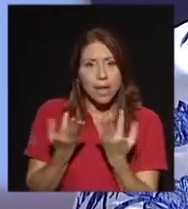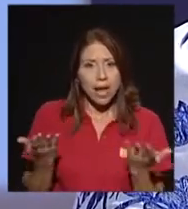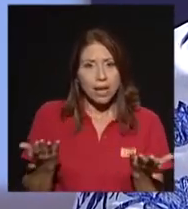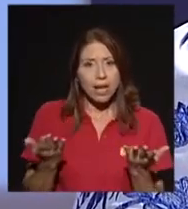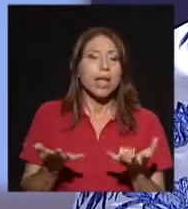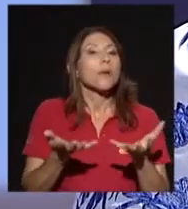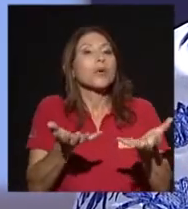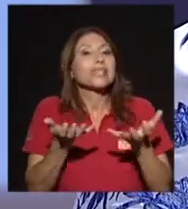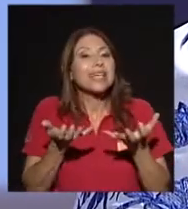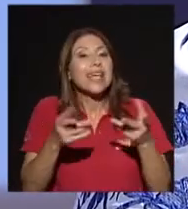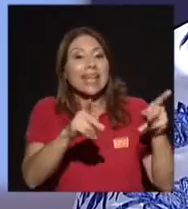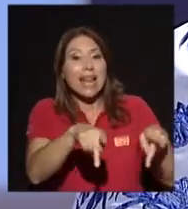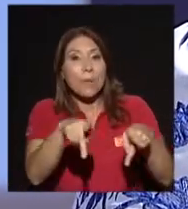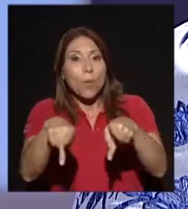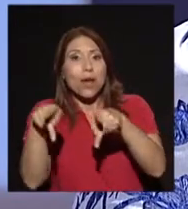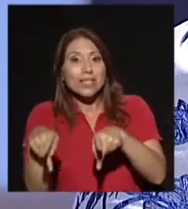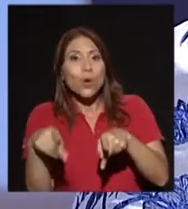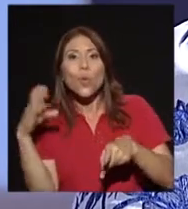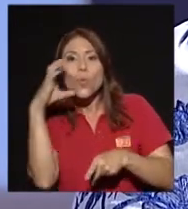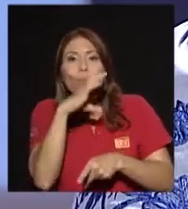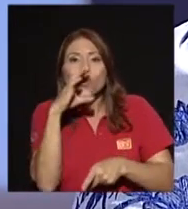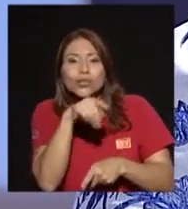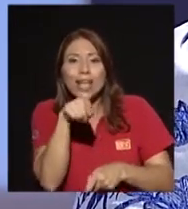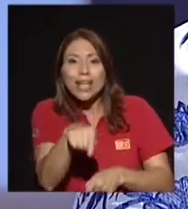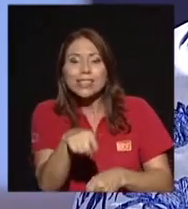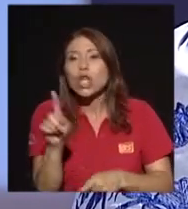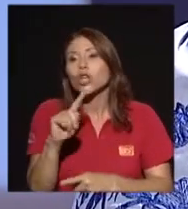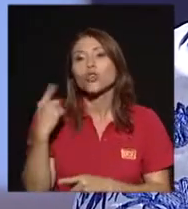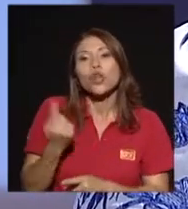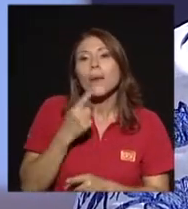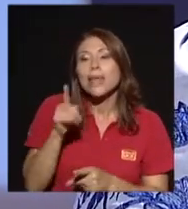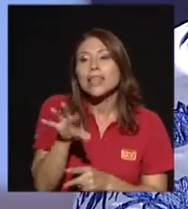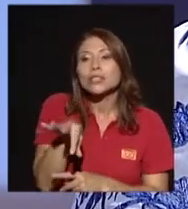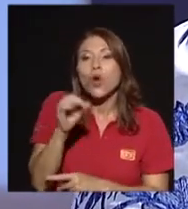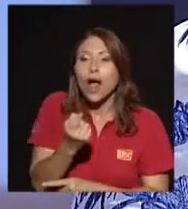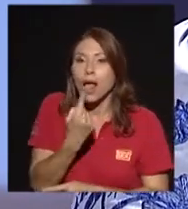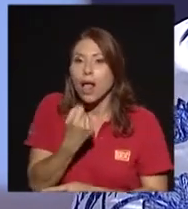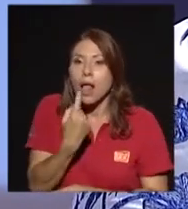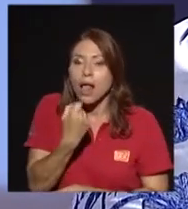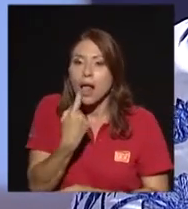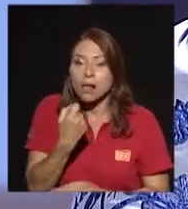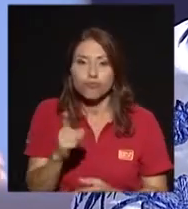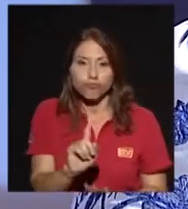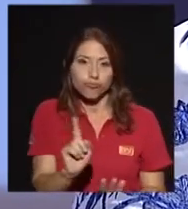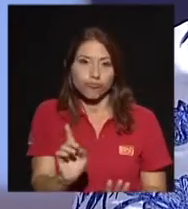población busque esta oferta y no solo opte por gestágenos orales o anticonceptivos orales, que